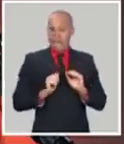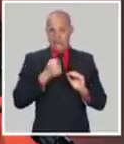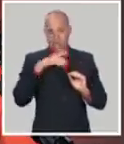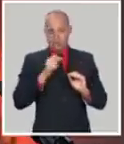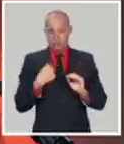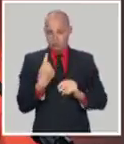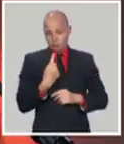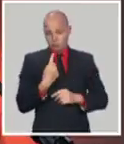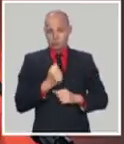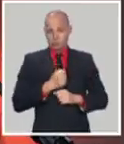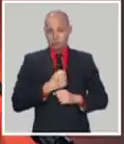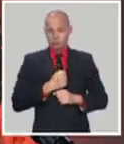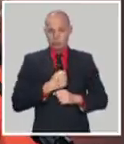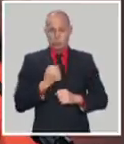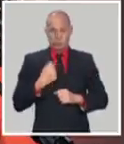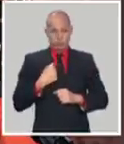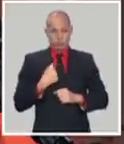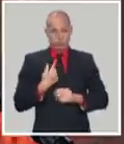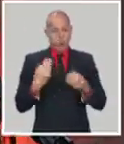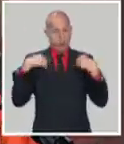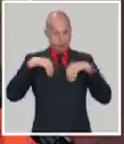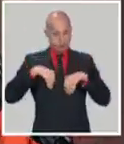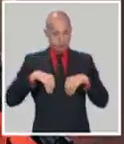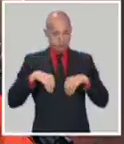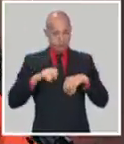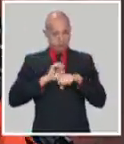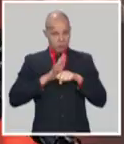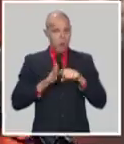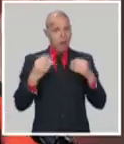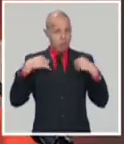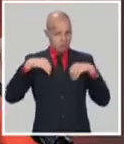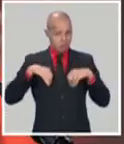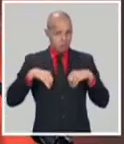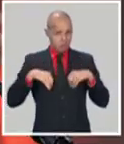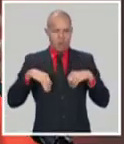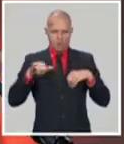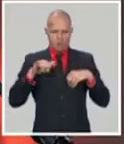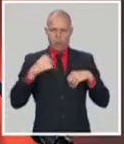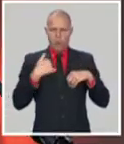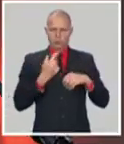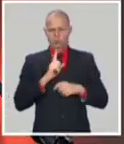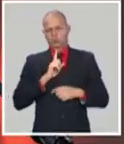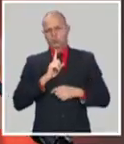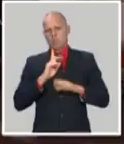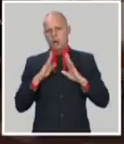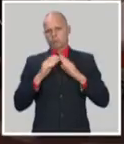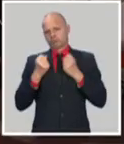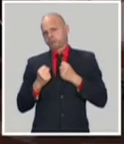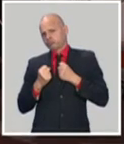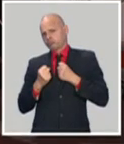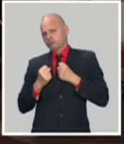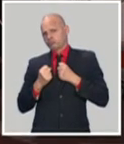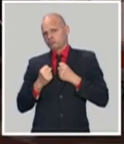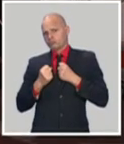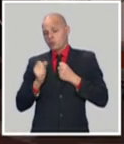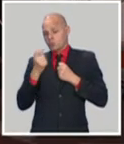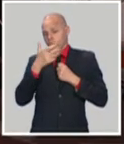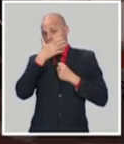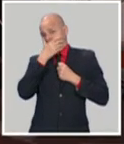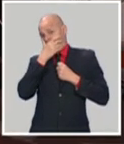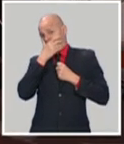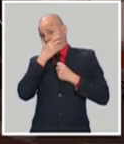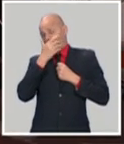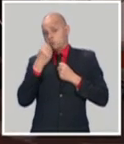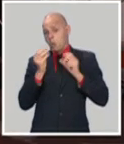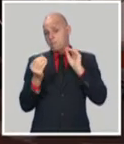si usted está con sus medidas, si usted no está si usted mantiene medidas de contención, de aislamiento, usted no va a infectar a los demás,